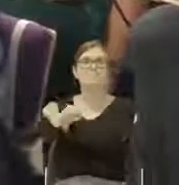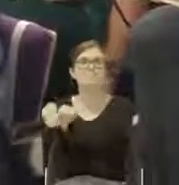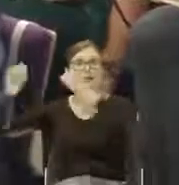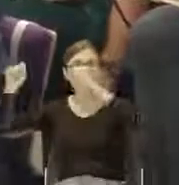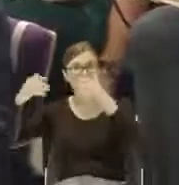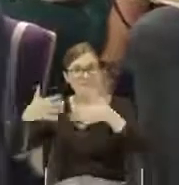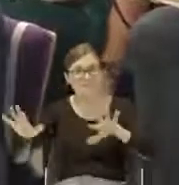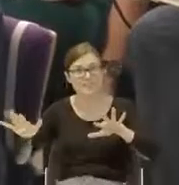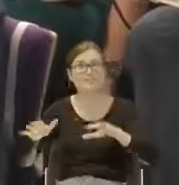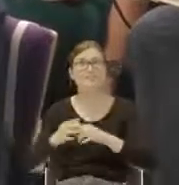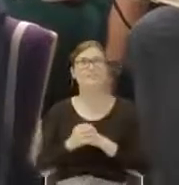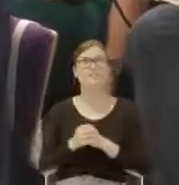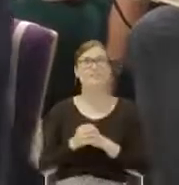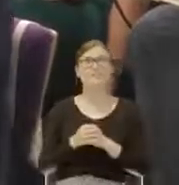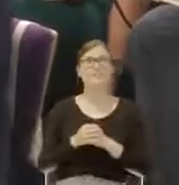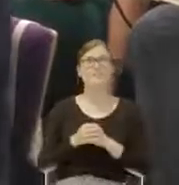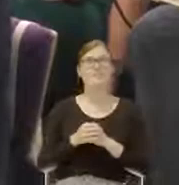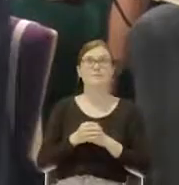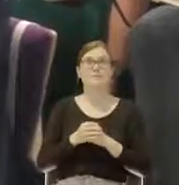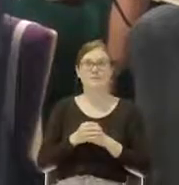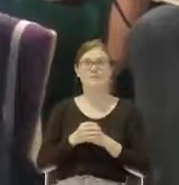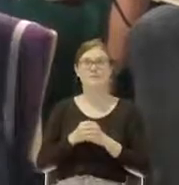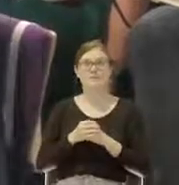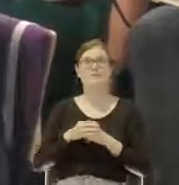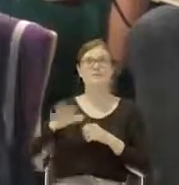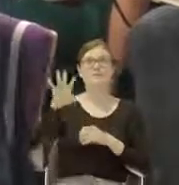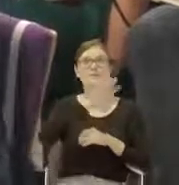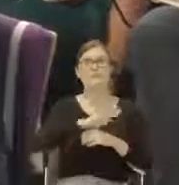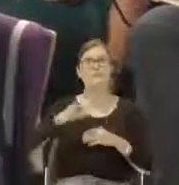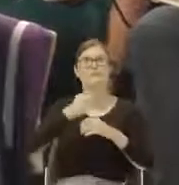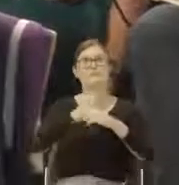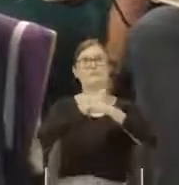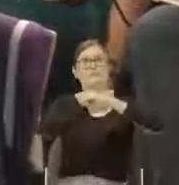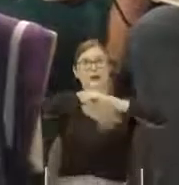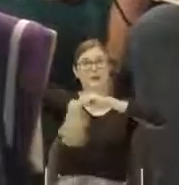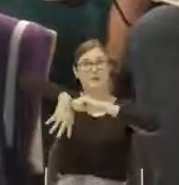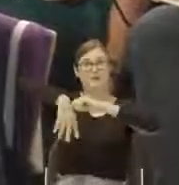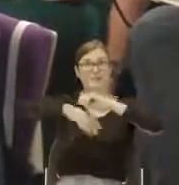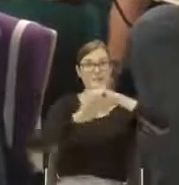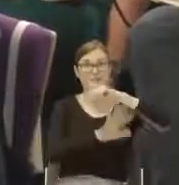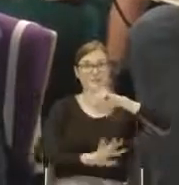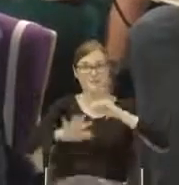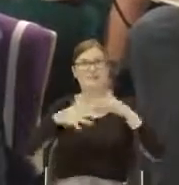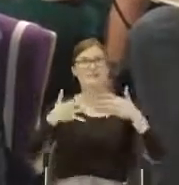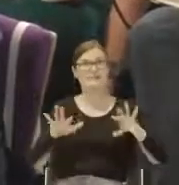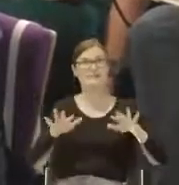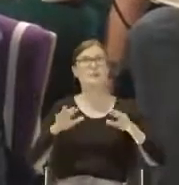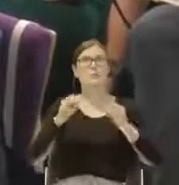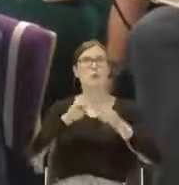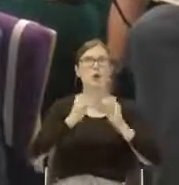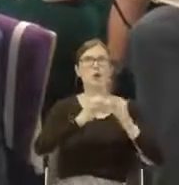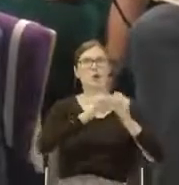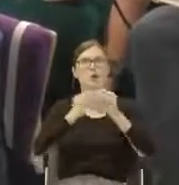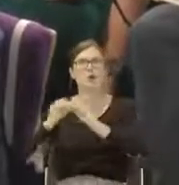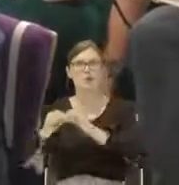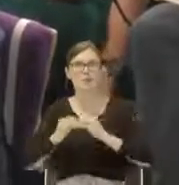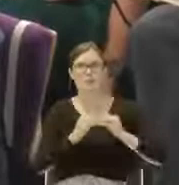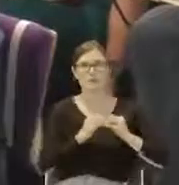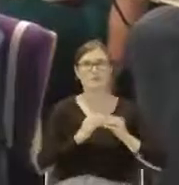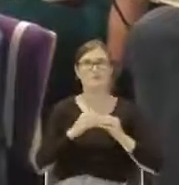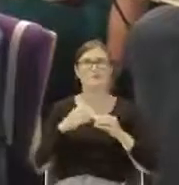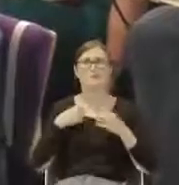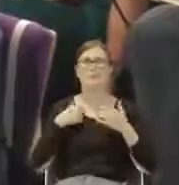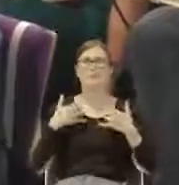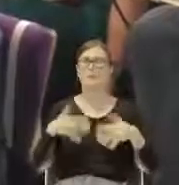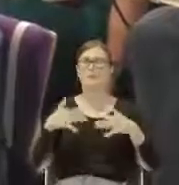especialmente. De manera que hay una primera conclusión. La globalización sin gobernación genera contradicciones y conflictos de interés de